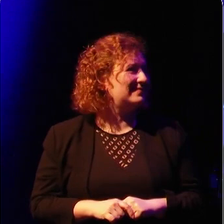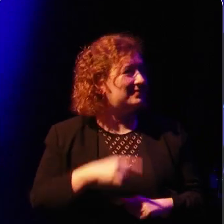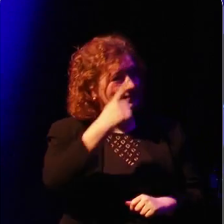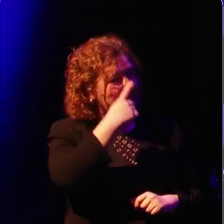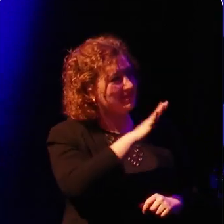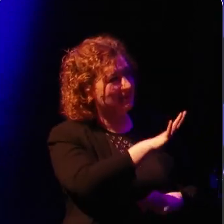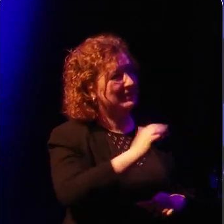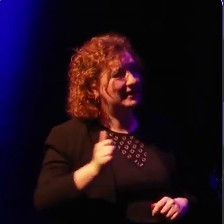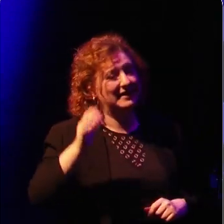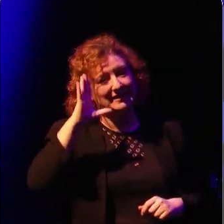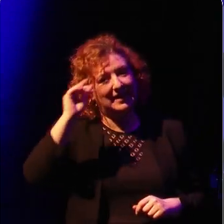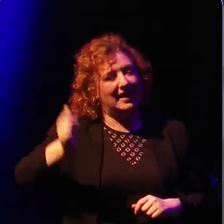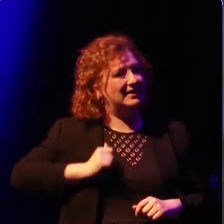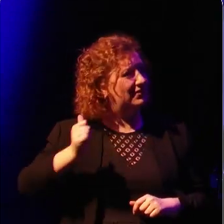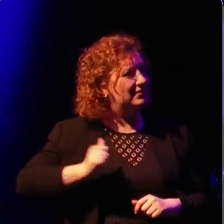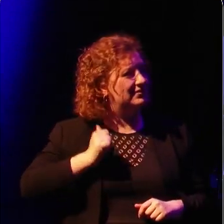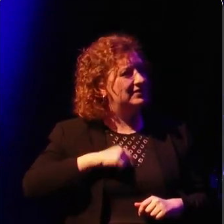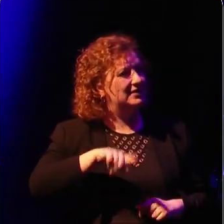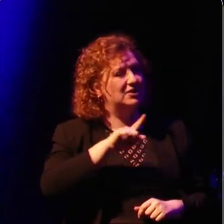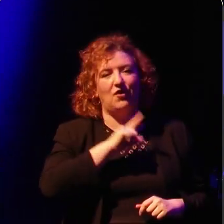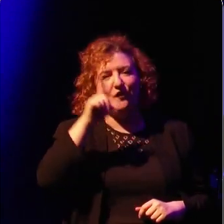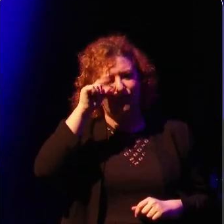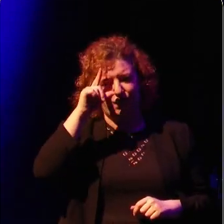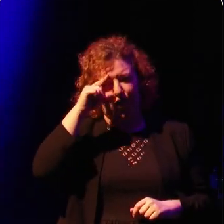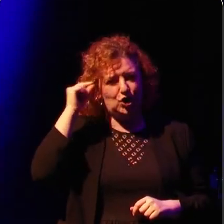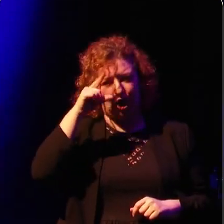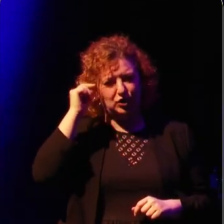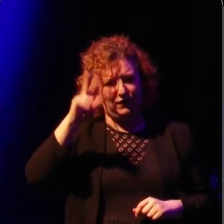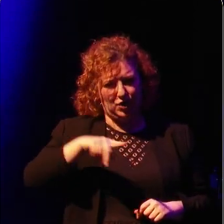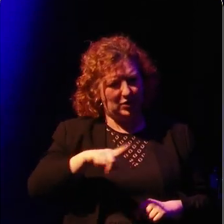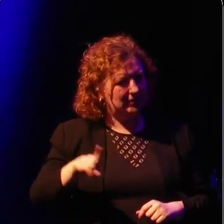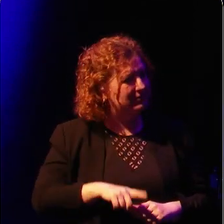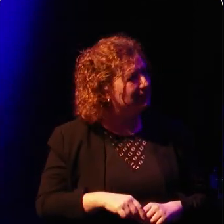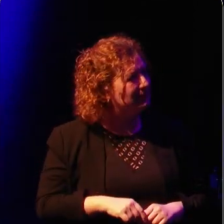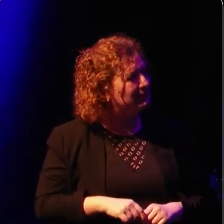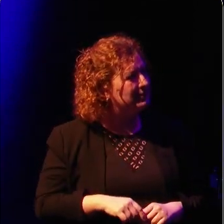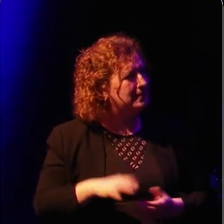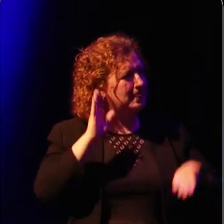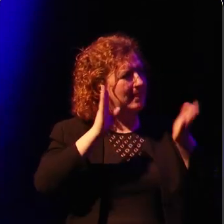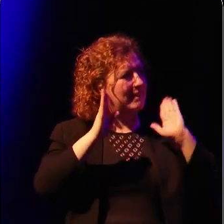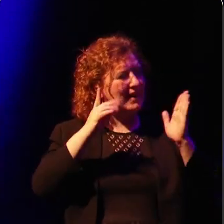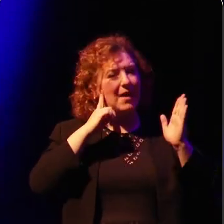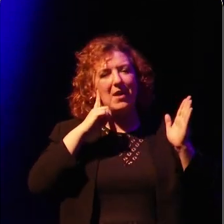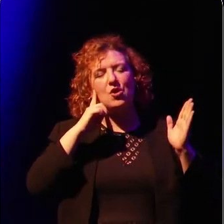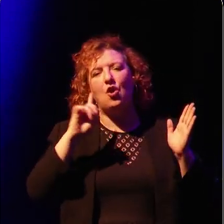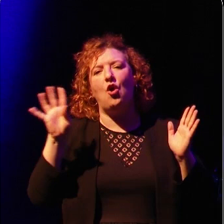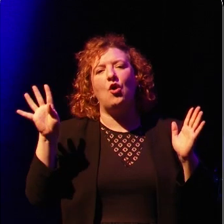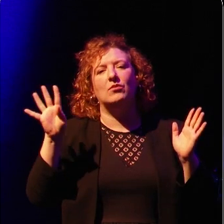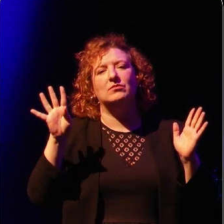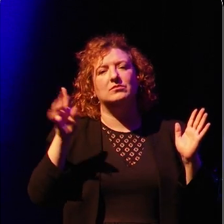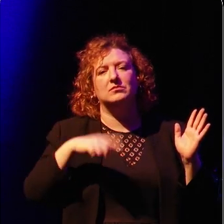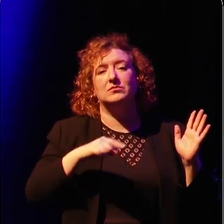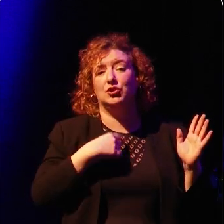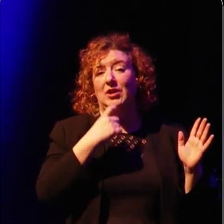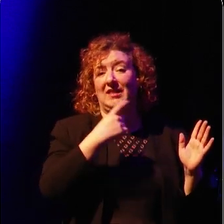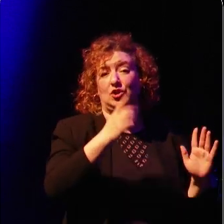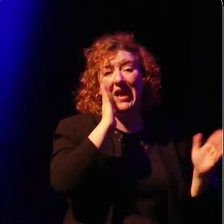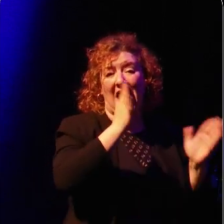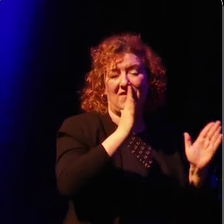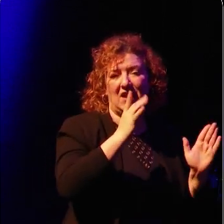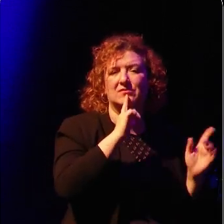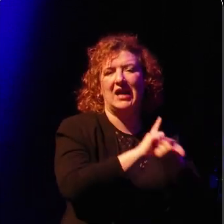es inteligencia artificial. Esto no es un Photoshop con el que he sustituido un caballo por una cebra, no. Le he dicho a un